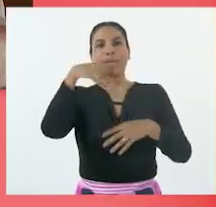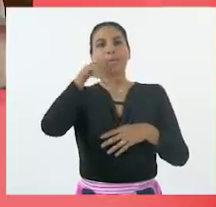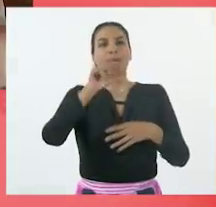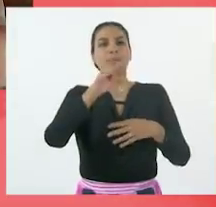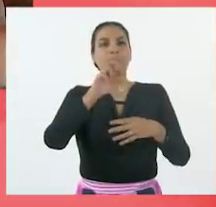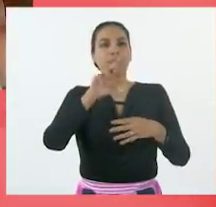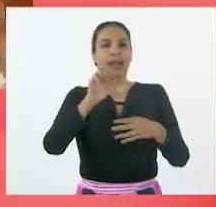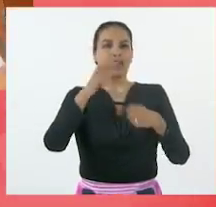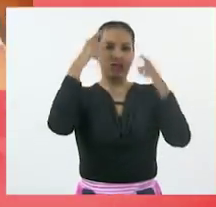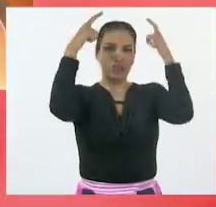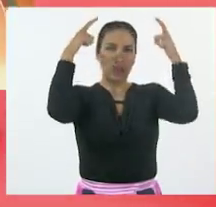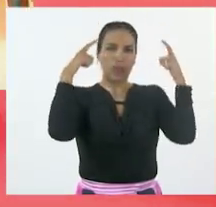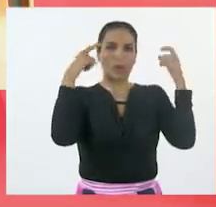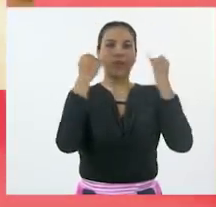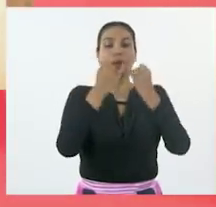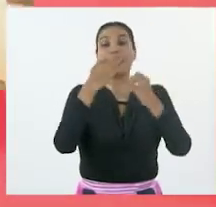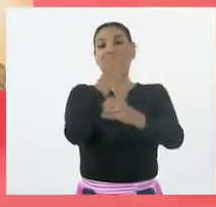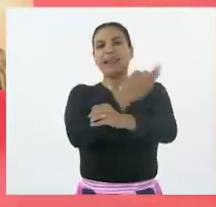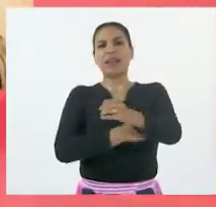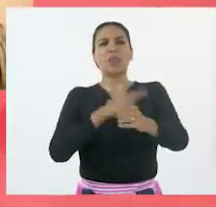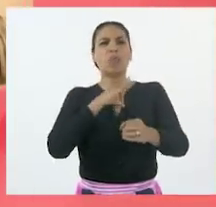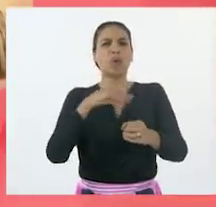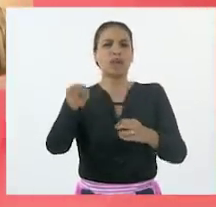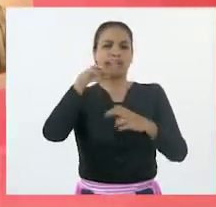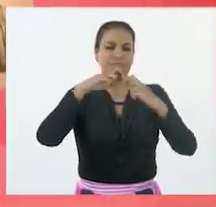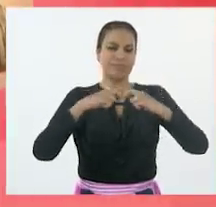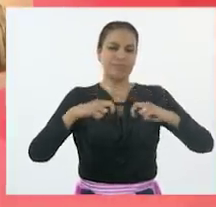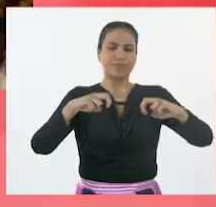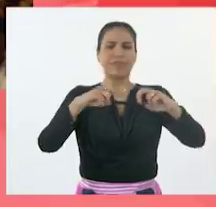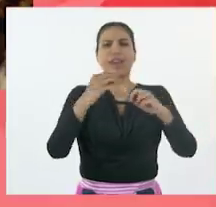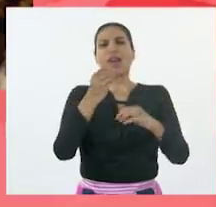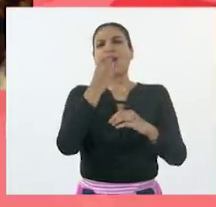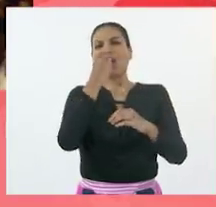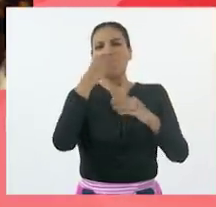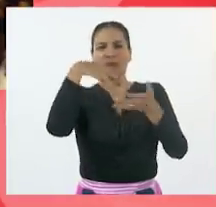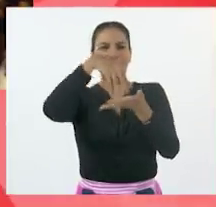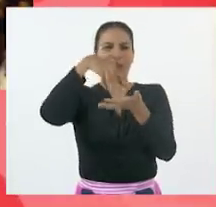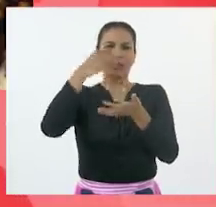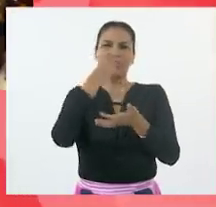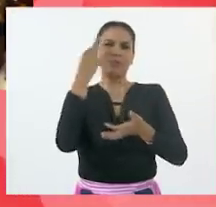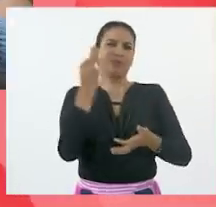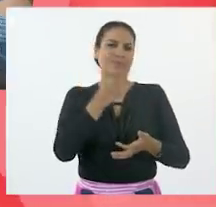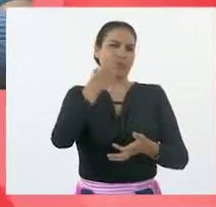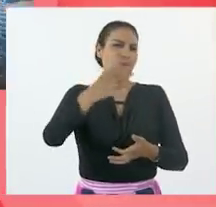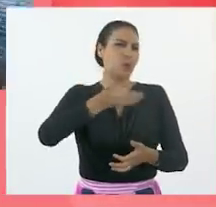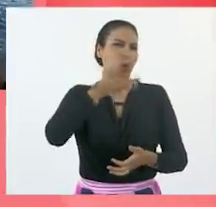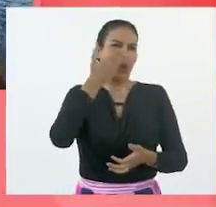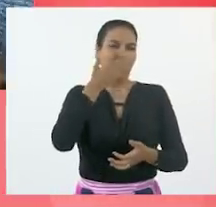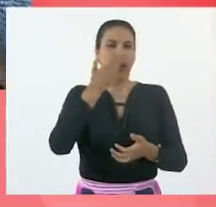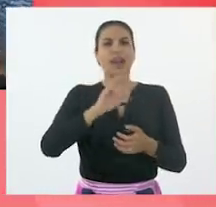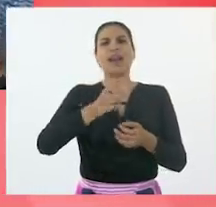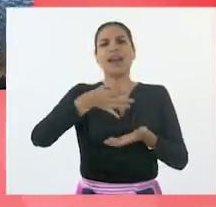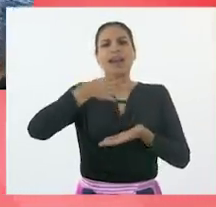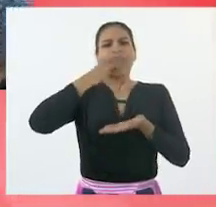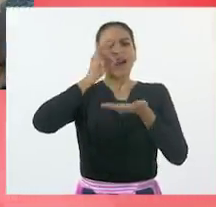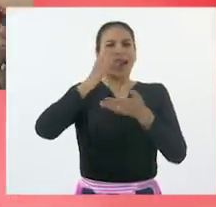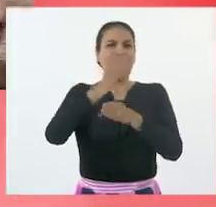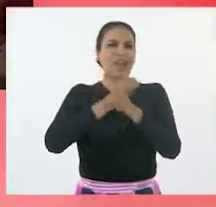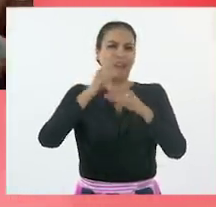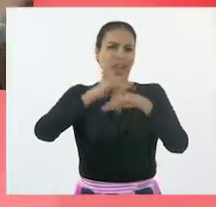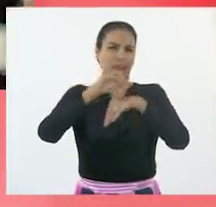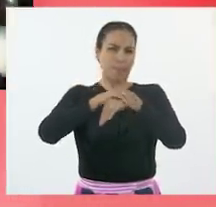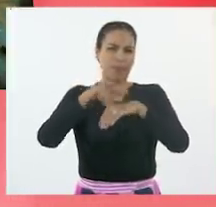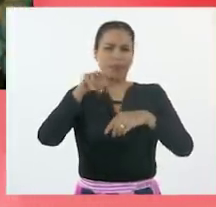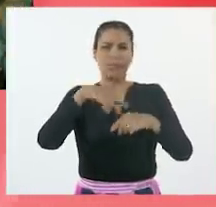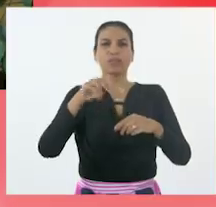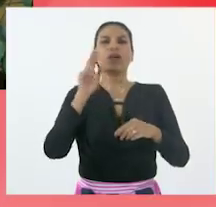sombreros. Para rematar la tarde, puedes ir a comer a sus portales sus suculentos platillos típicos, tomar un café con tus amigos y